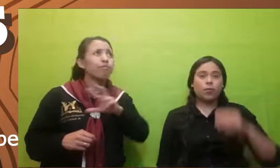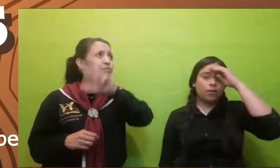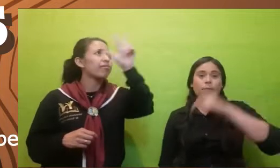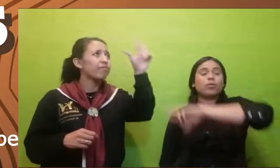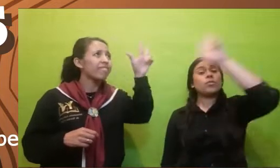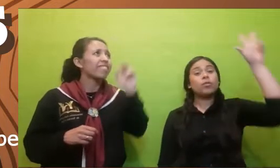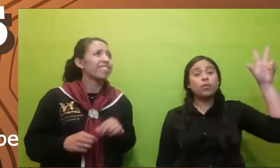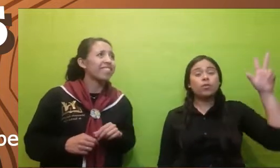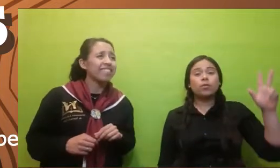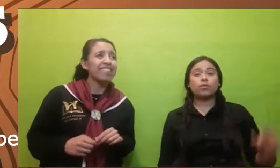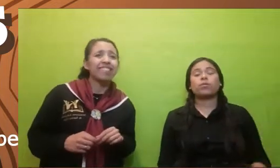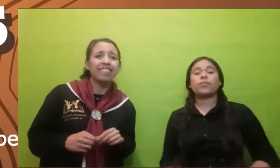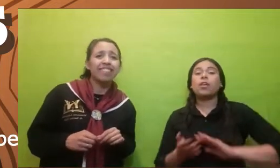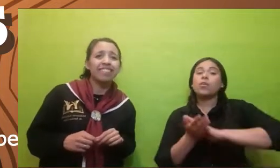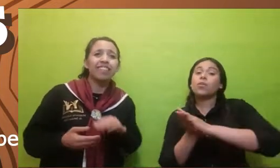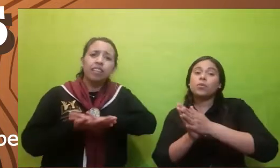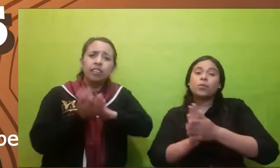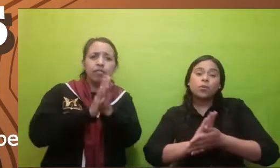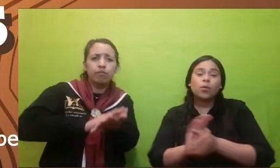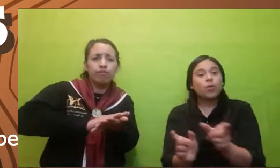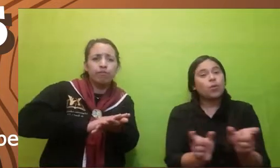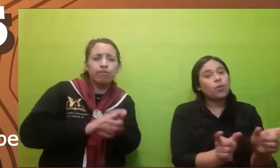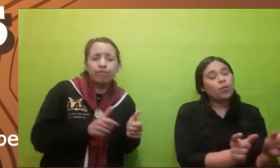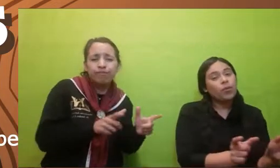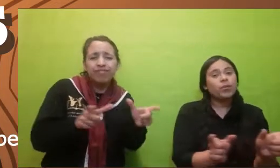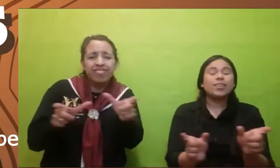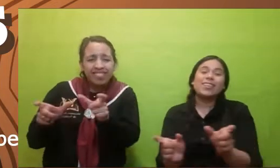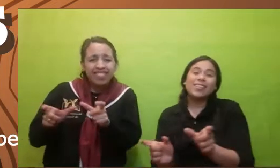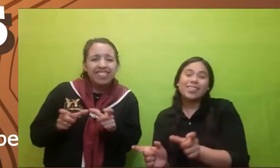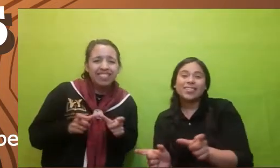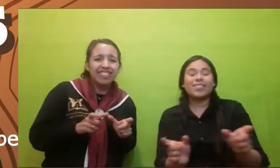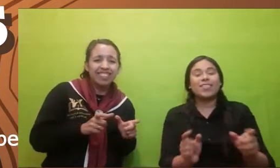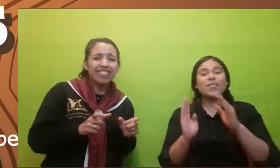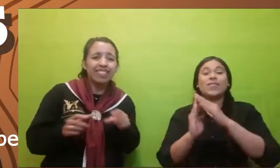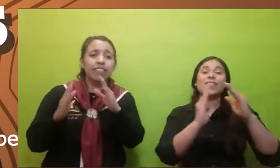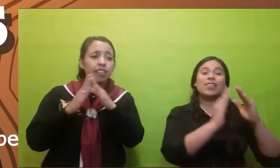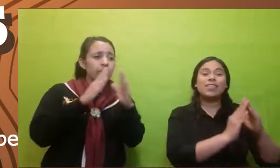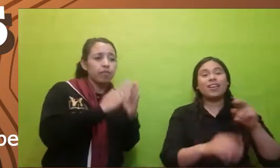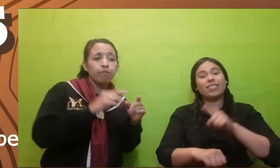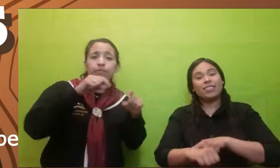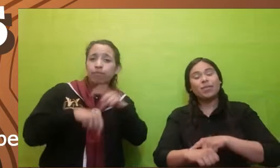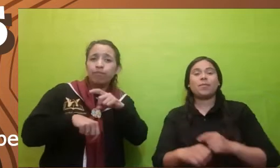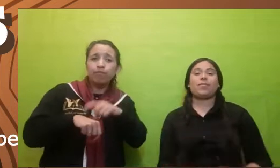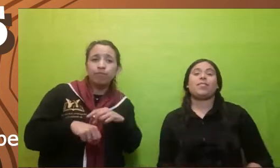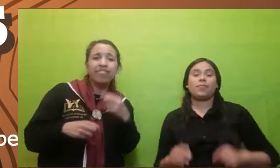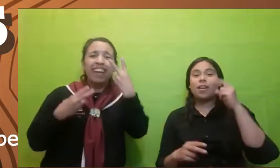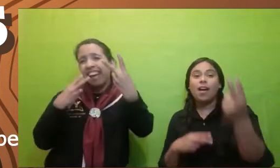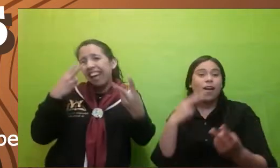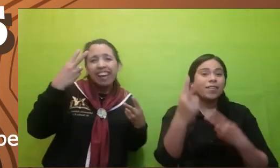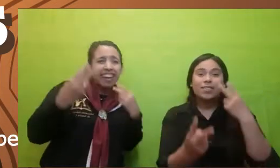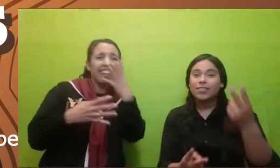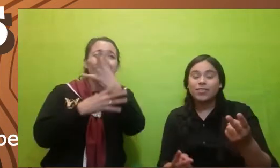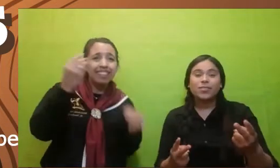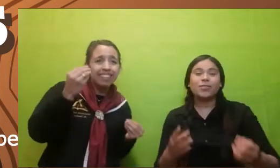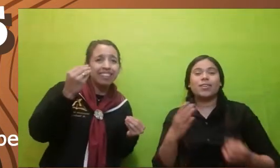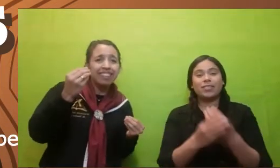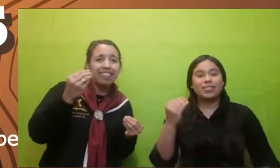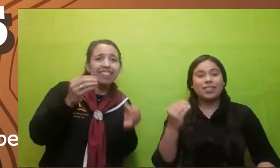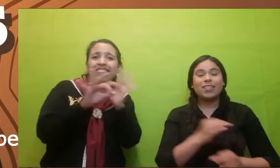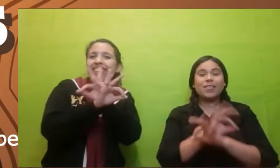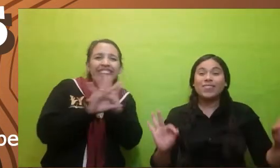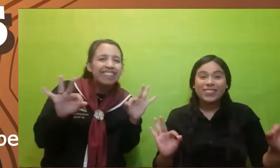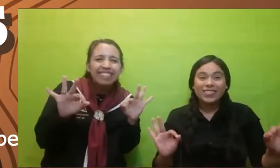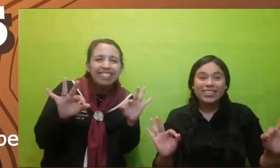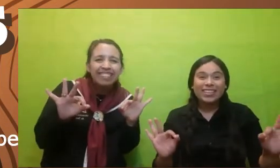Dios tiene en su mano el control. Villa Tiempo, aventuras sin fin.